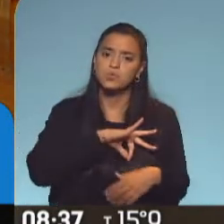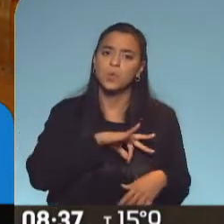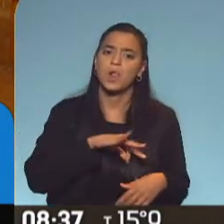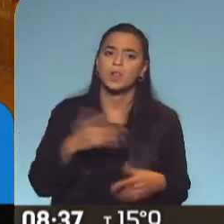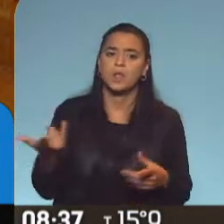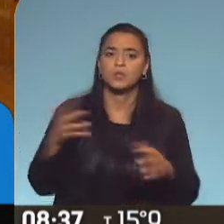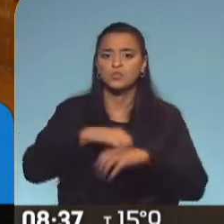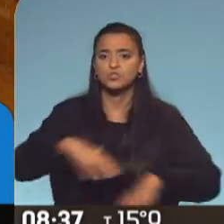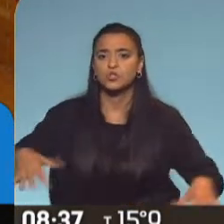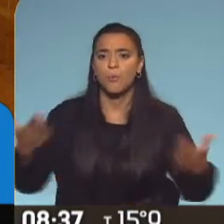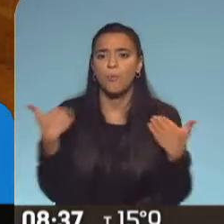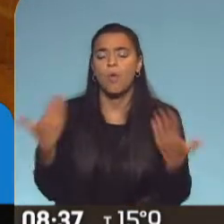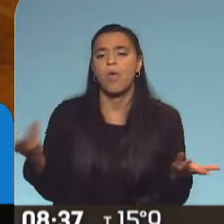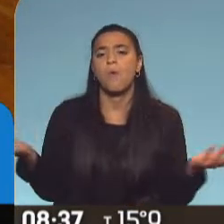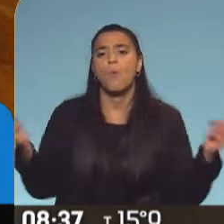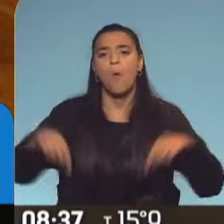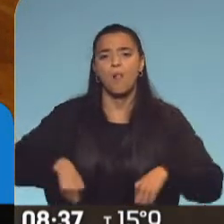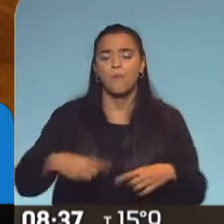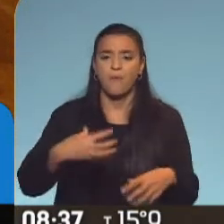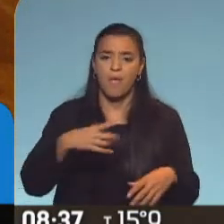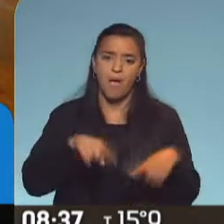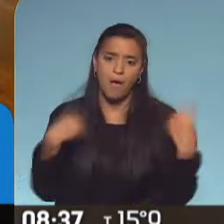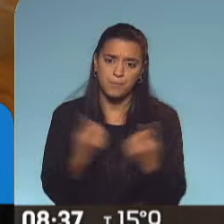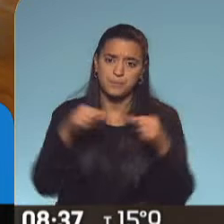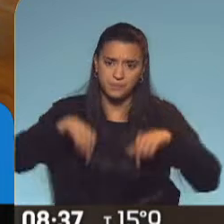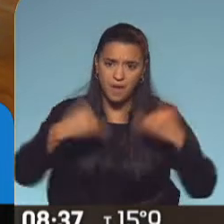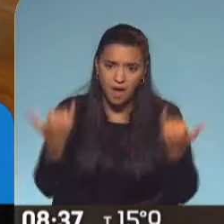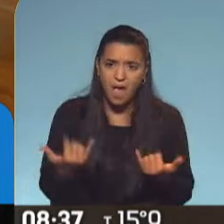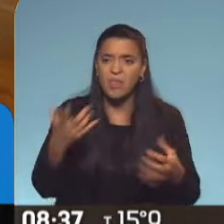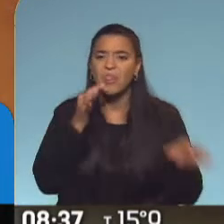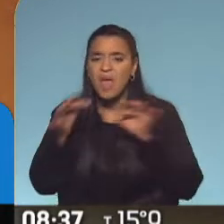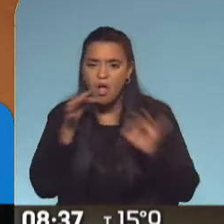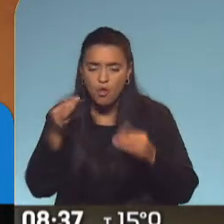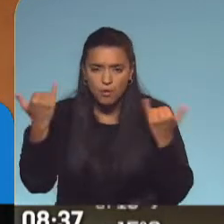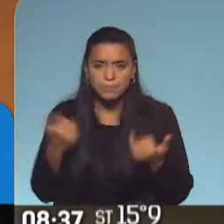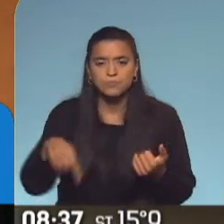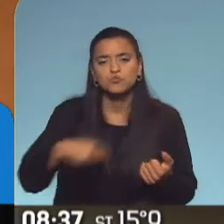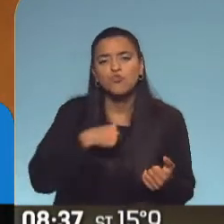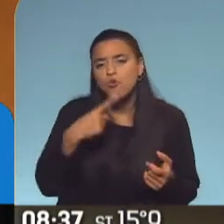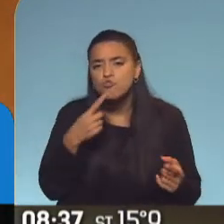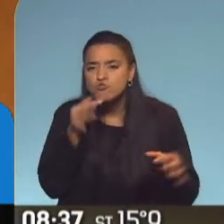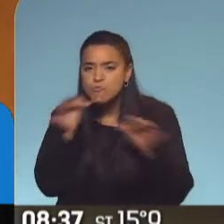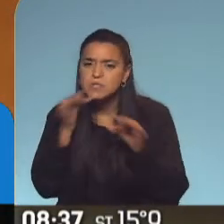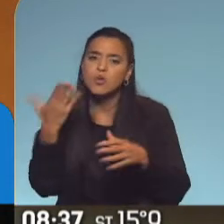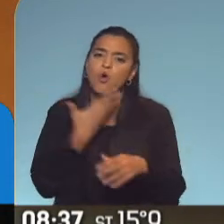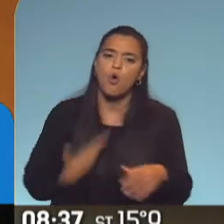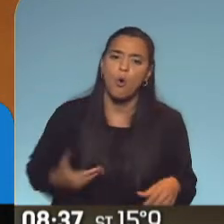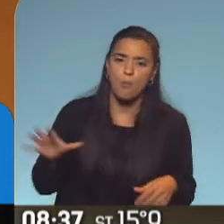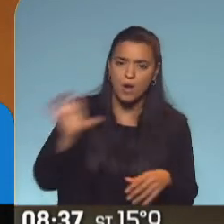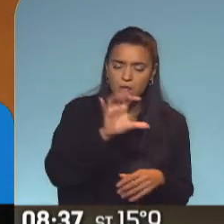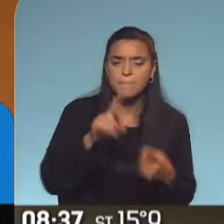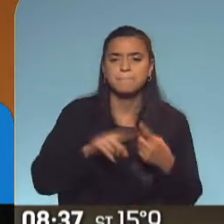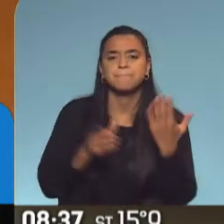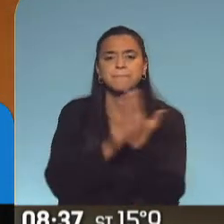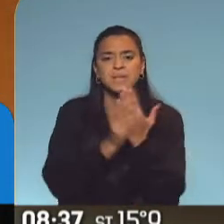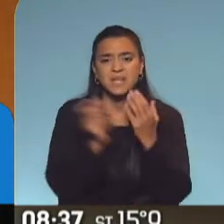los chicos puedan volver a las aulas. Sí, bueno, se está llevando adelante un esquema de diálogo. Yo he conversado con ambos gobernadores, con la